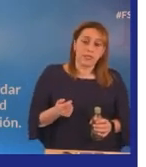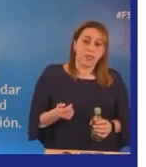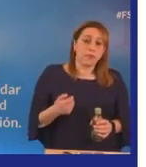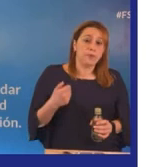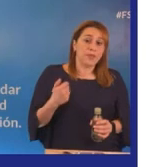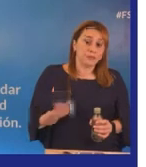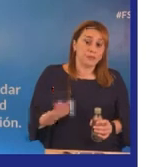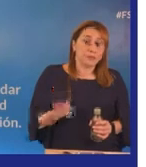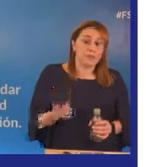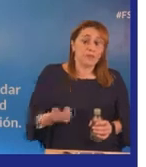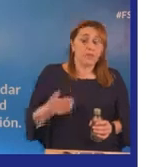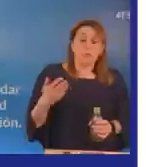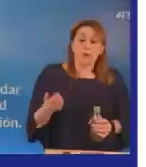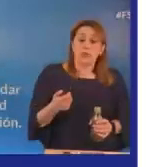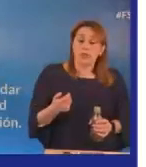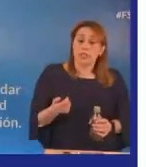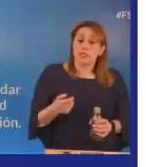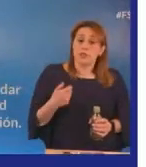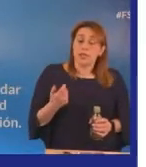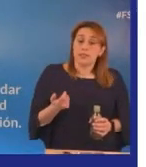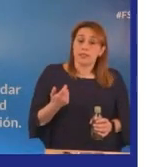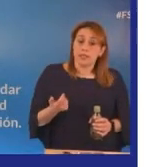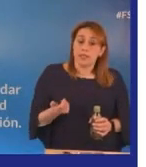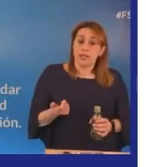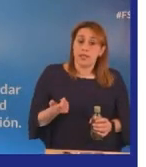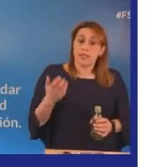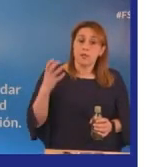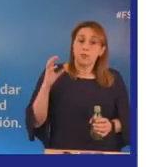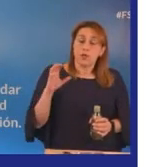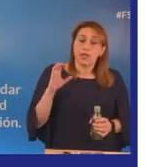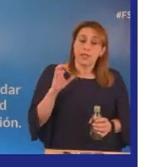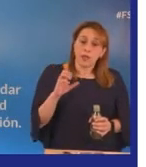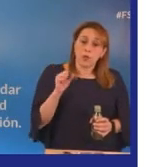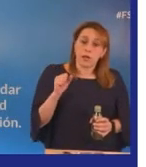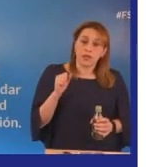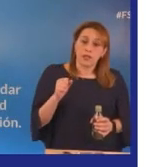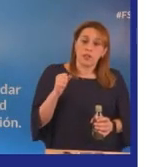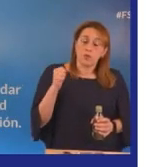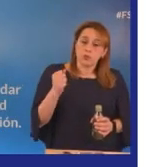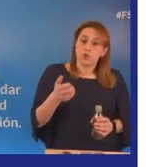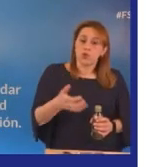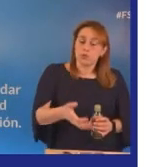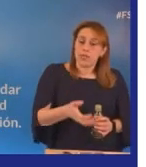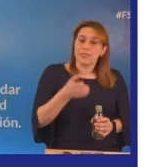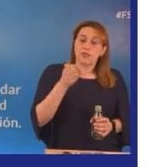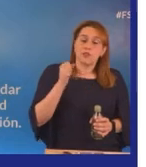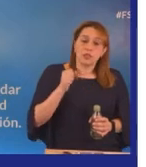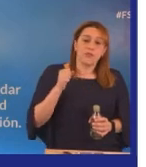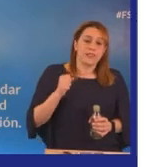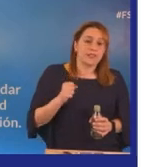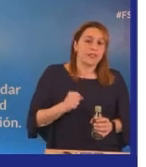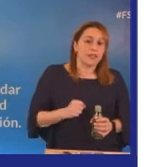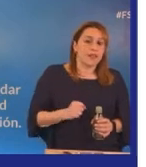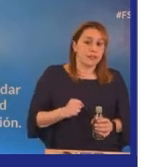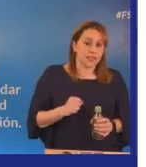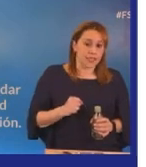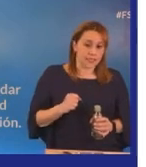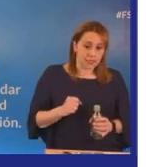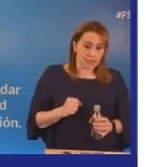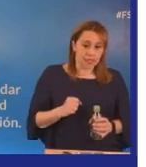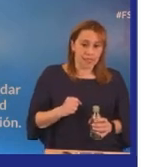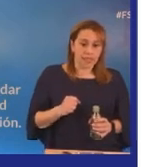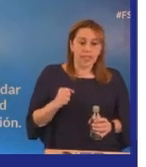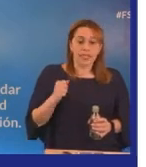la sensibilidad me permite que pueda yo realizar todas las actividades y pueda graduar los músculos para hacer los diferentes agarres